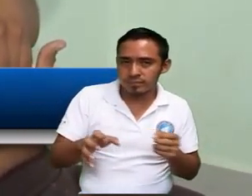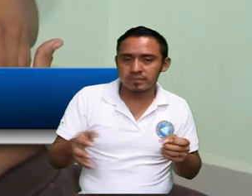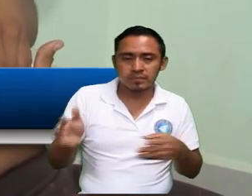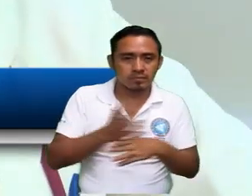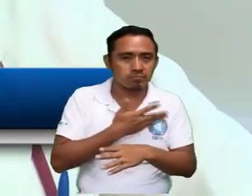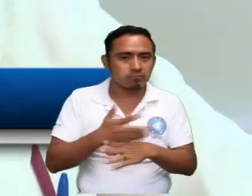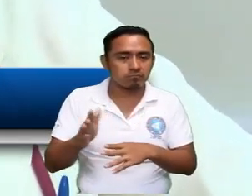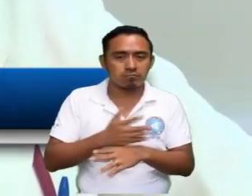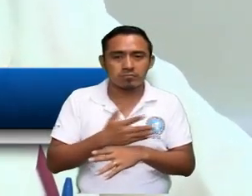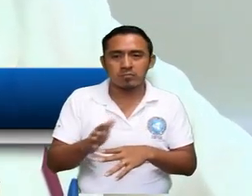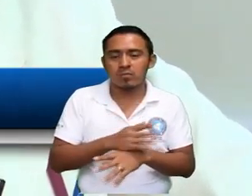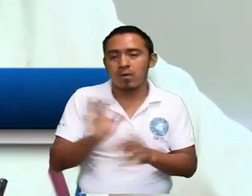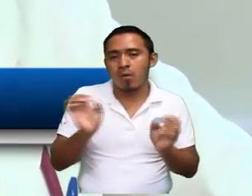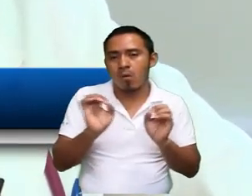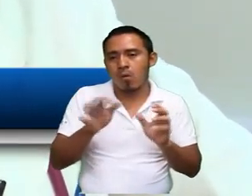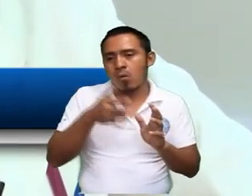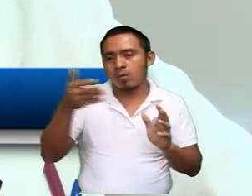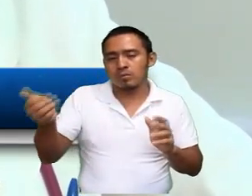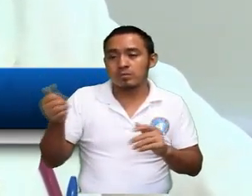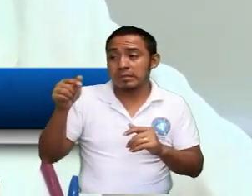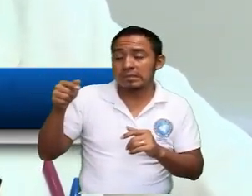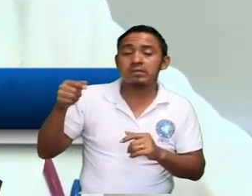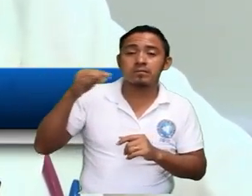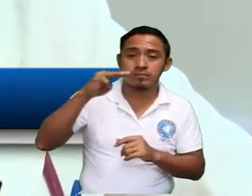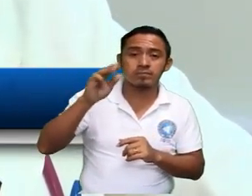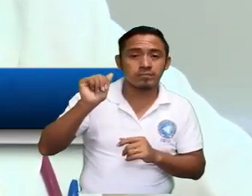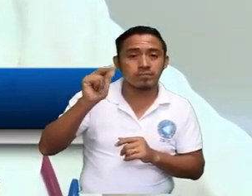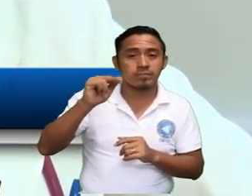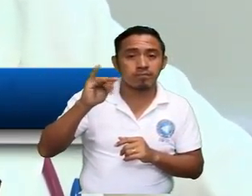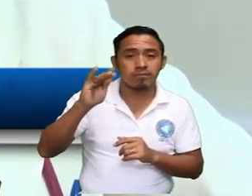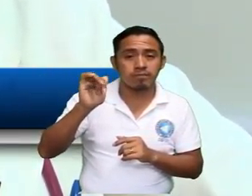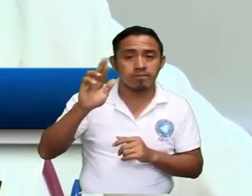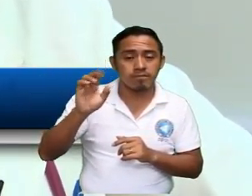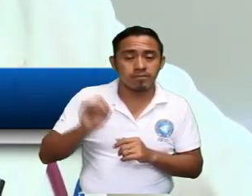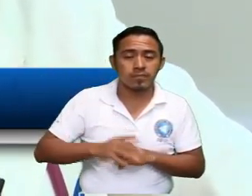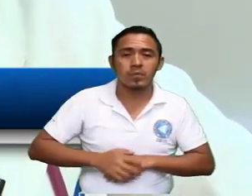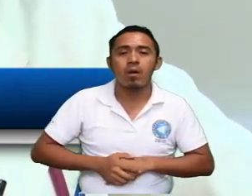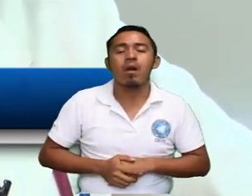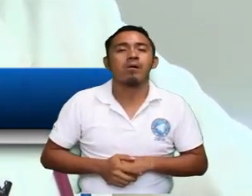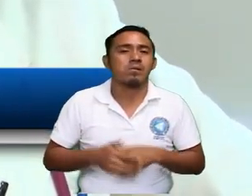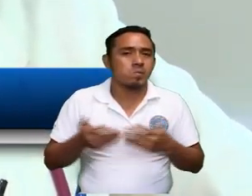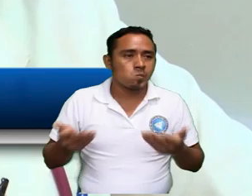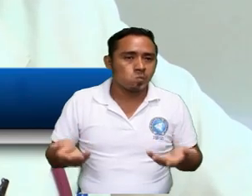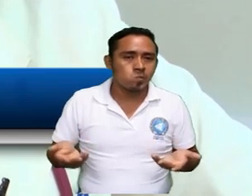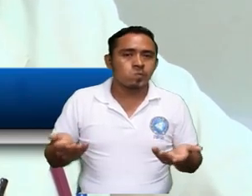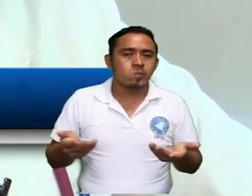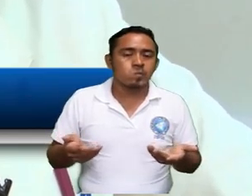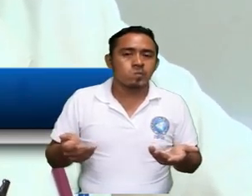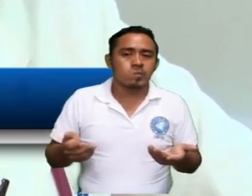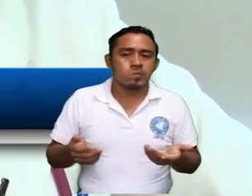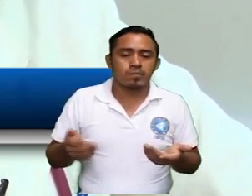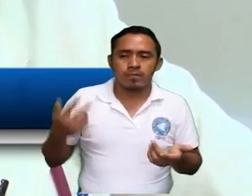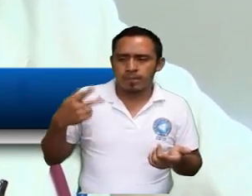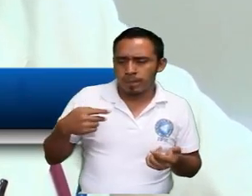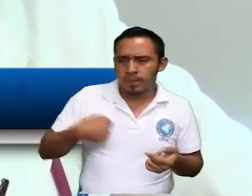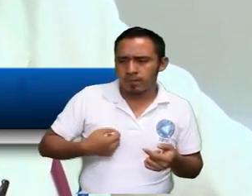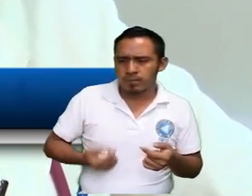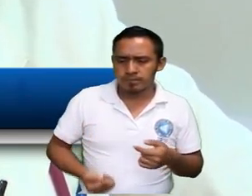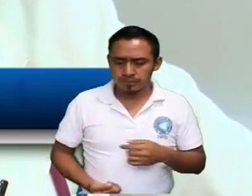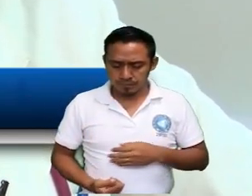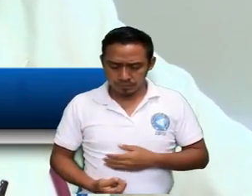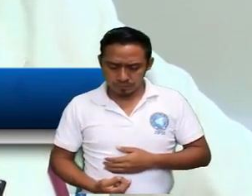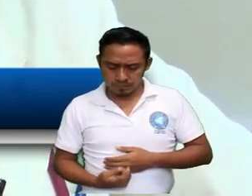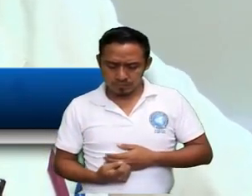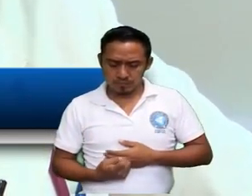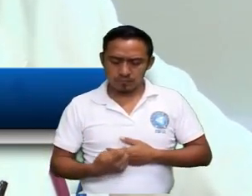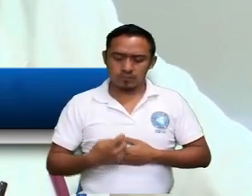perritos, o los otros mamíferos, porque él es un mamífero, entonces otros mamíferos, entonces vieron que ellos, cómo lo hacían, entonces les